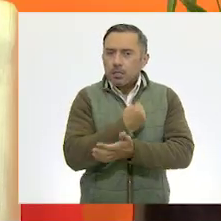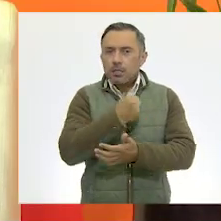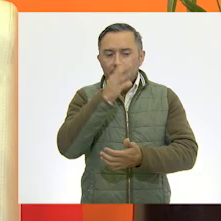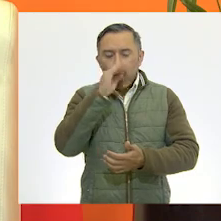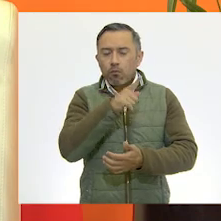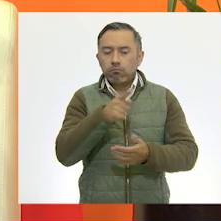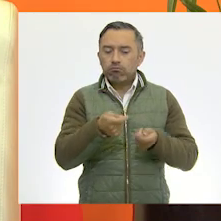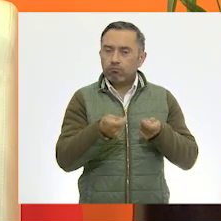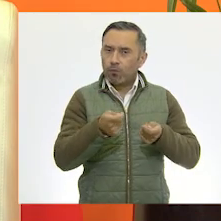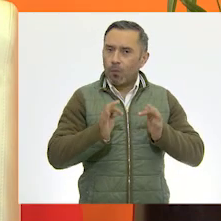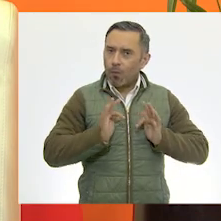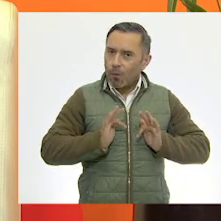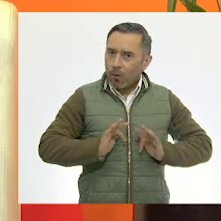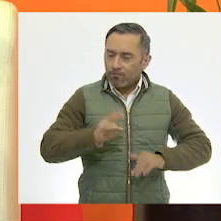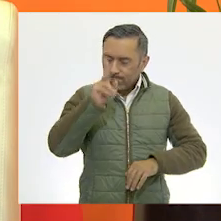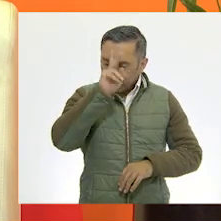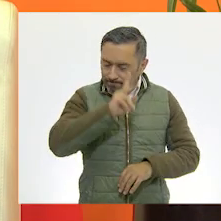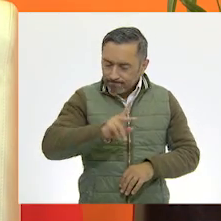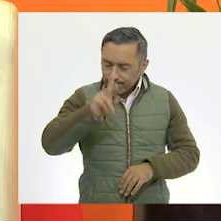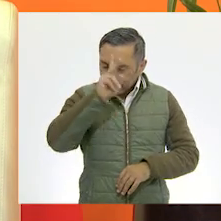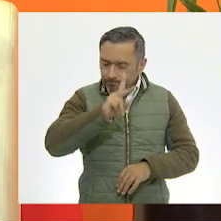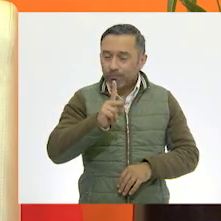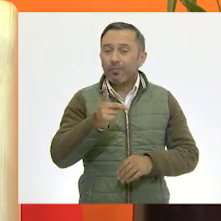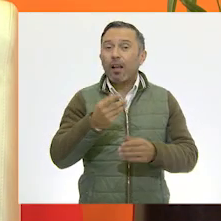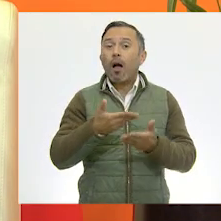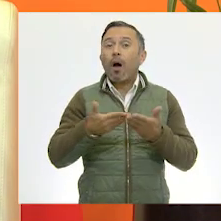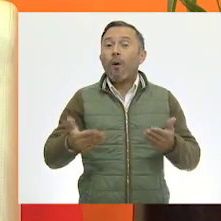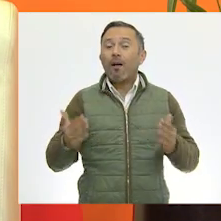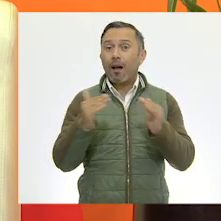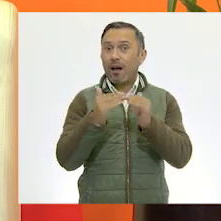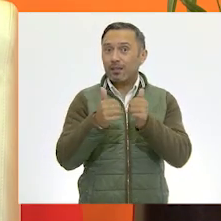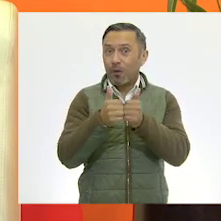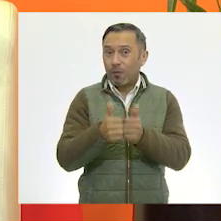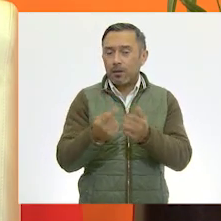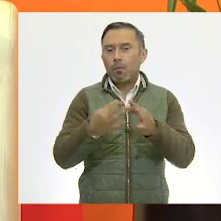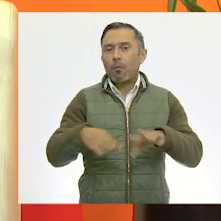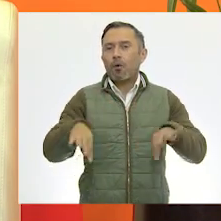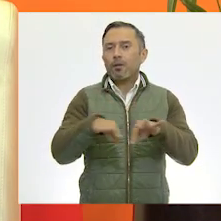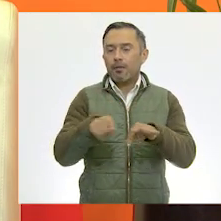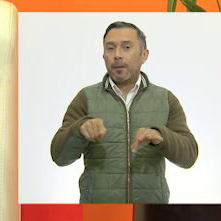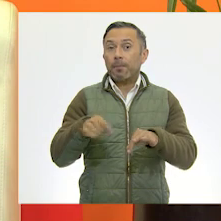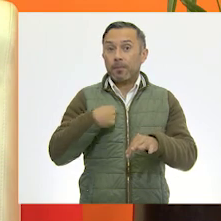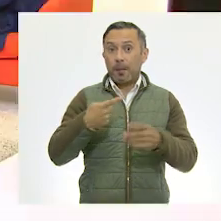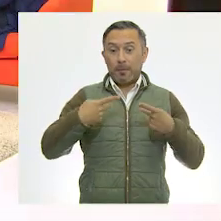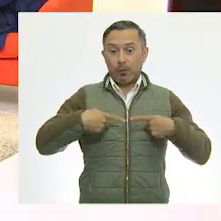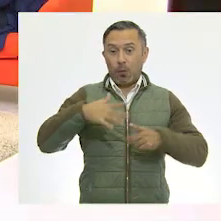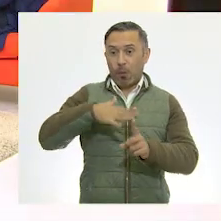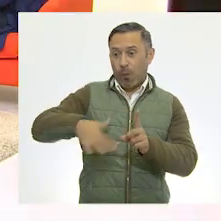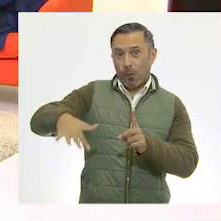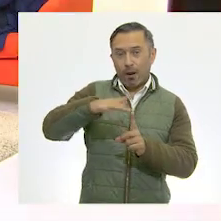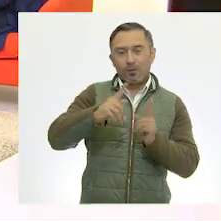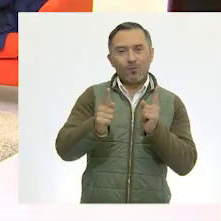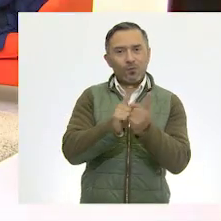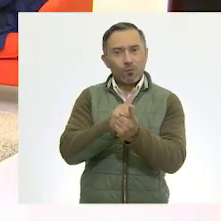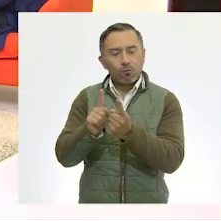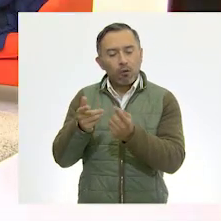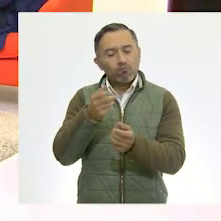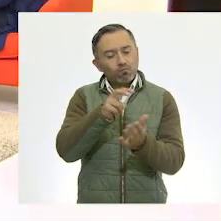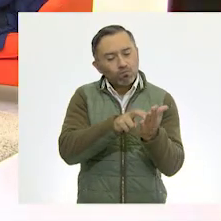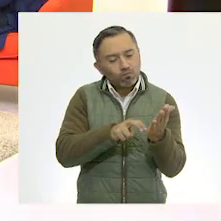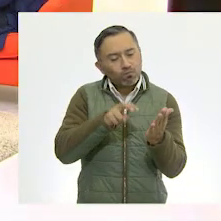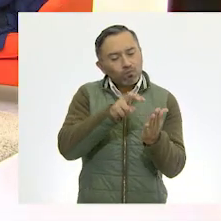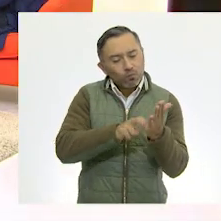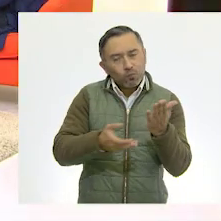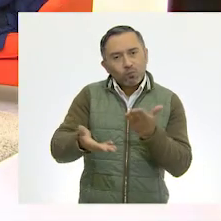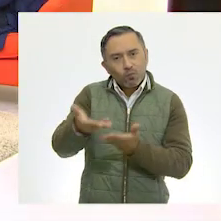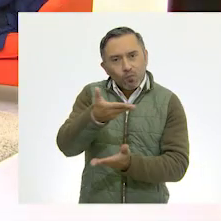resulta sumamente importante fortalecer sus habilidades sociales y emocionales. A lo largo de estos 2